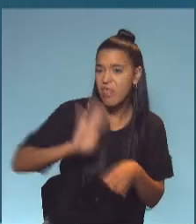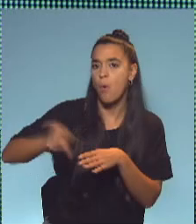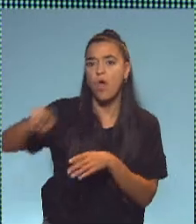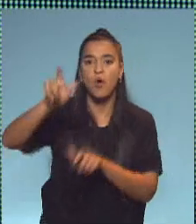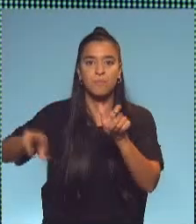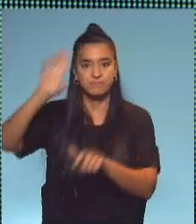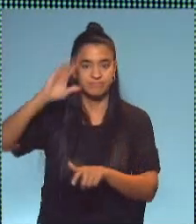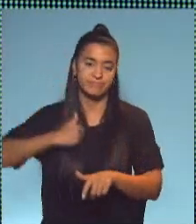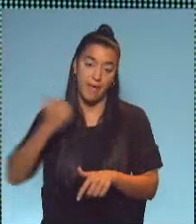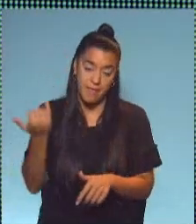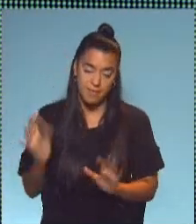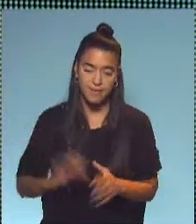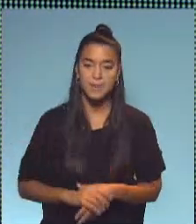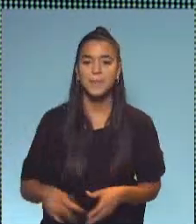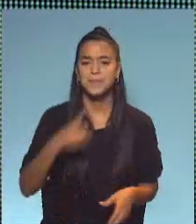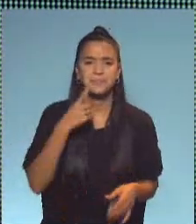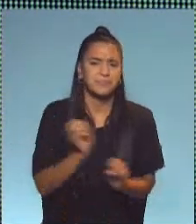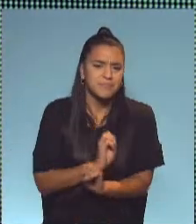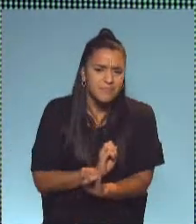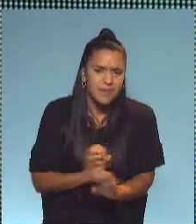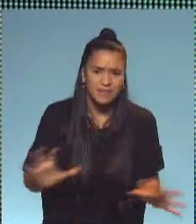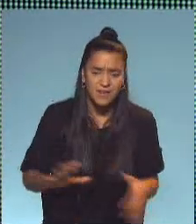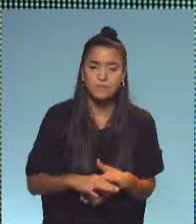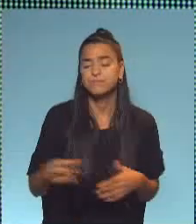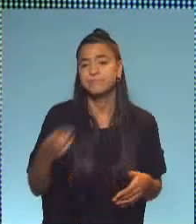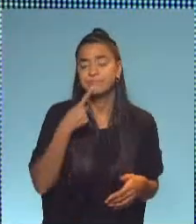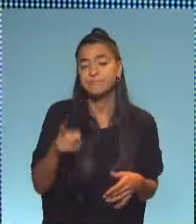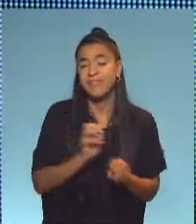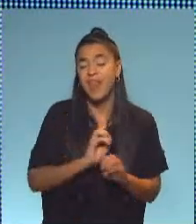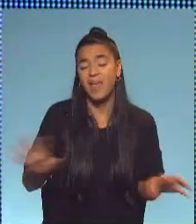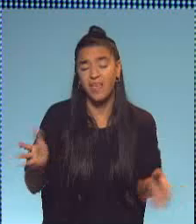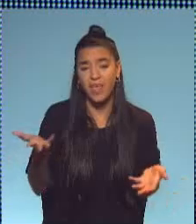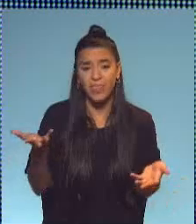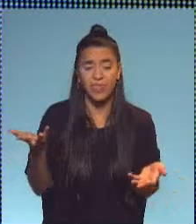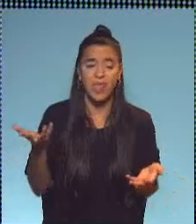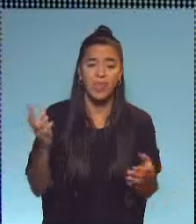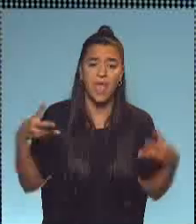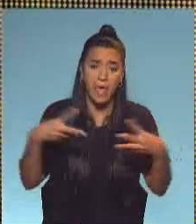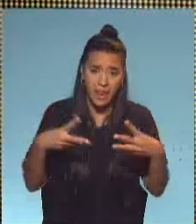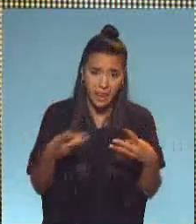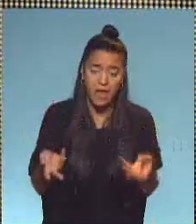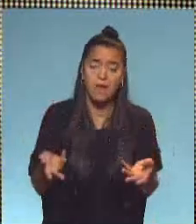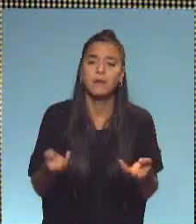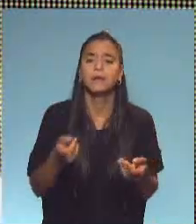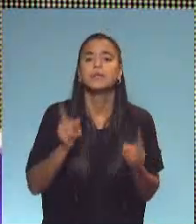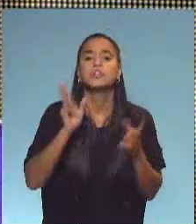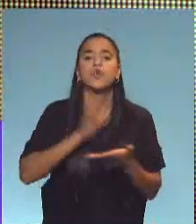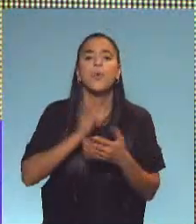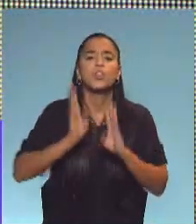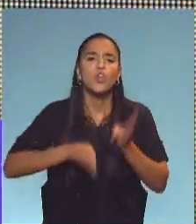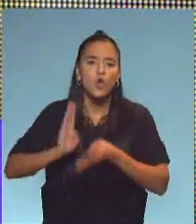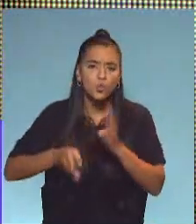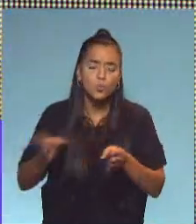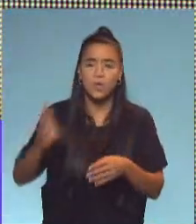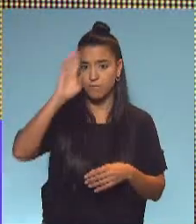Es probablemente el costado más trágico de toda la tragedia que significó la guerra y que tiene que ver con las torturas sufridas